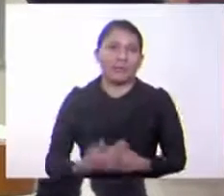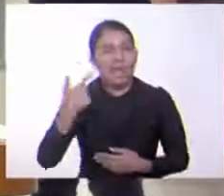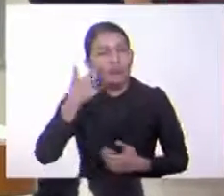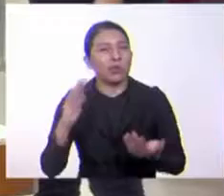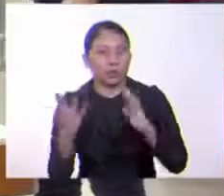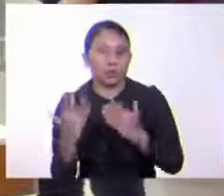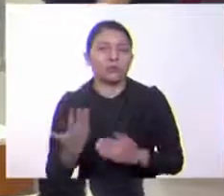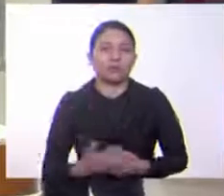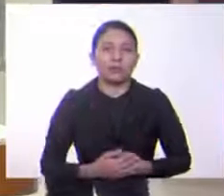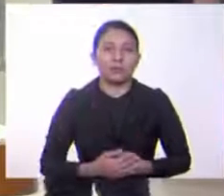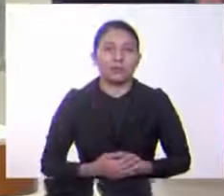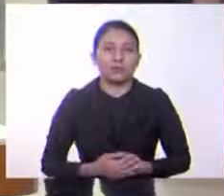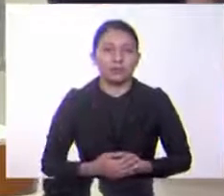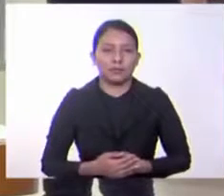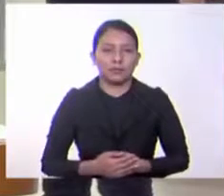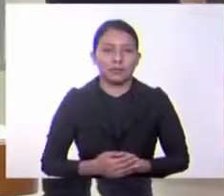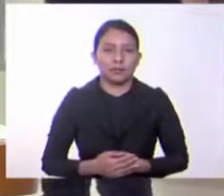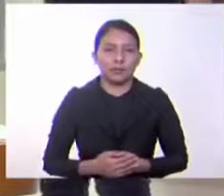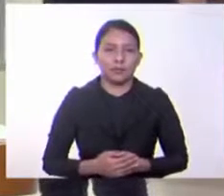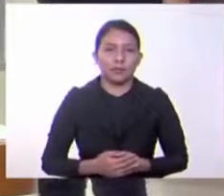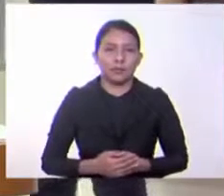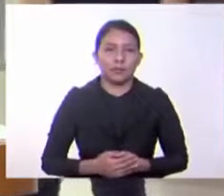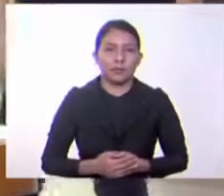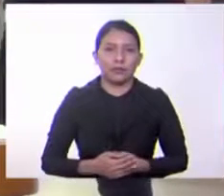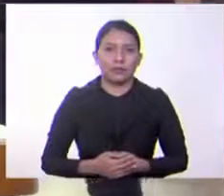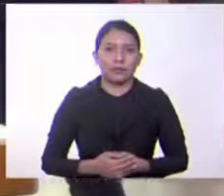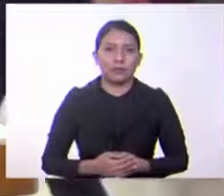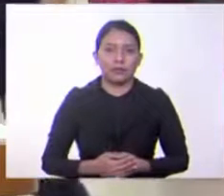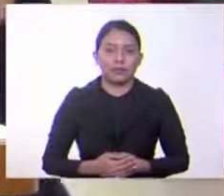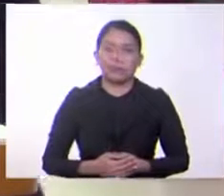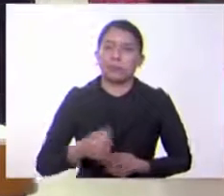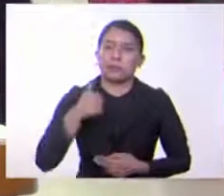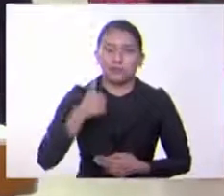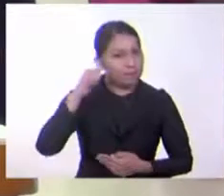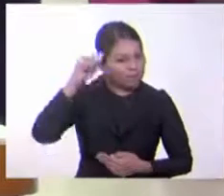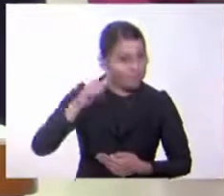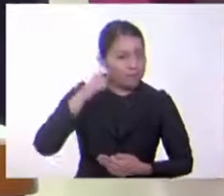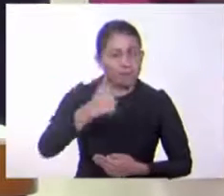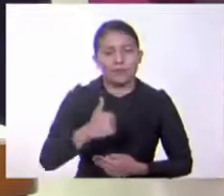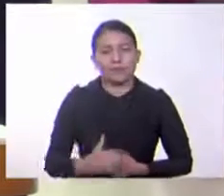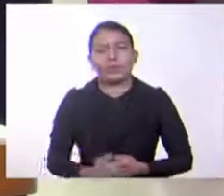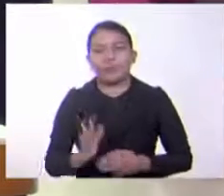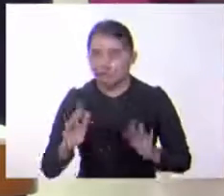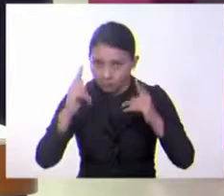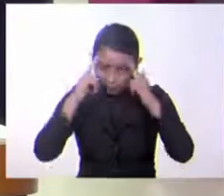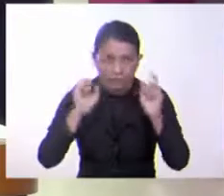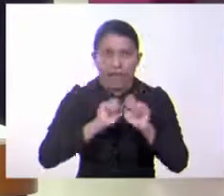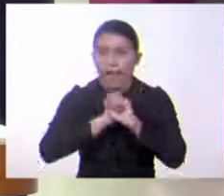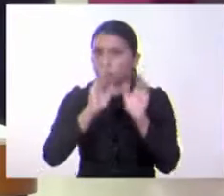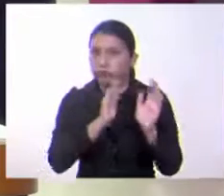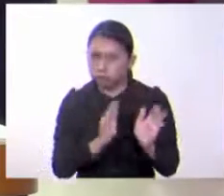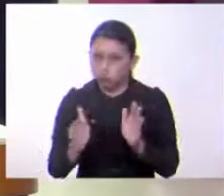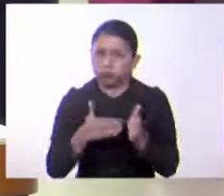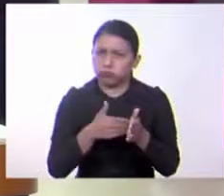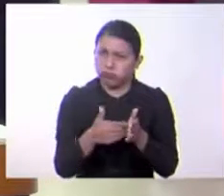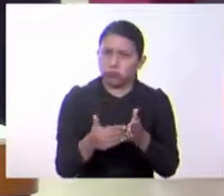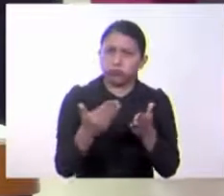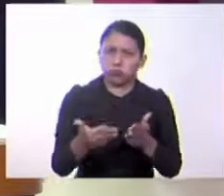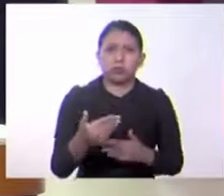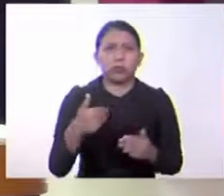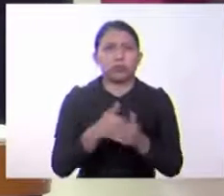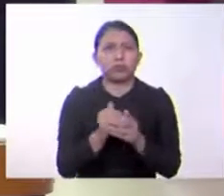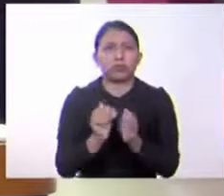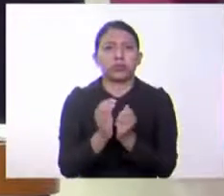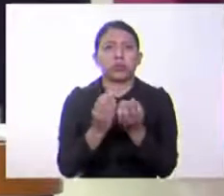bien. de 10, sí será múltiplo de 5. Qué buen análisis. Ahora sí creo que estamos más que preparadas para ir a nuestro